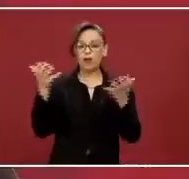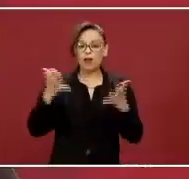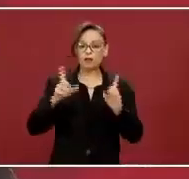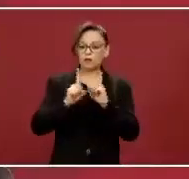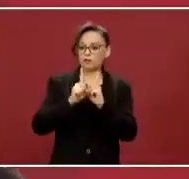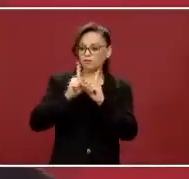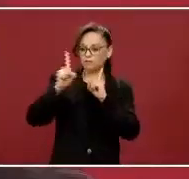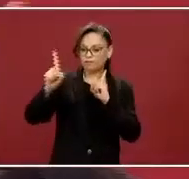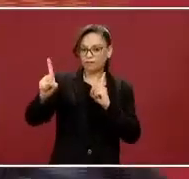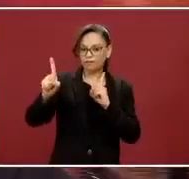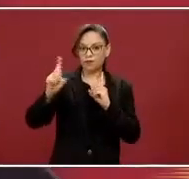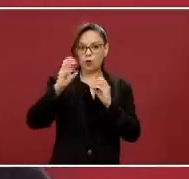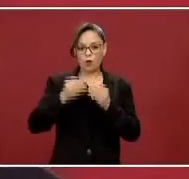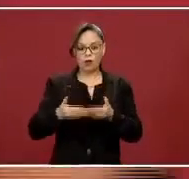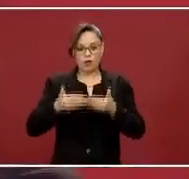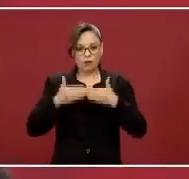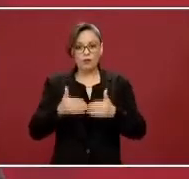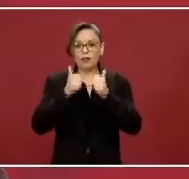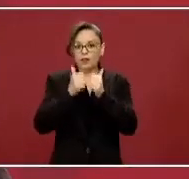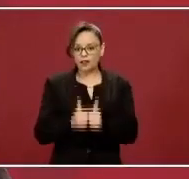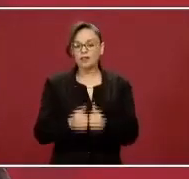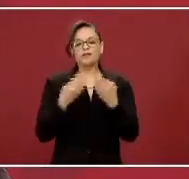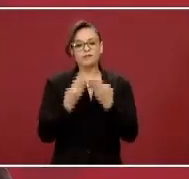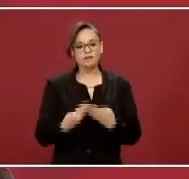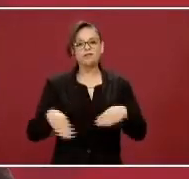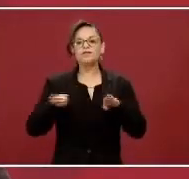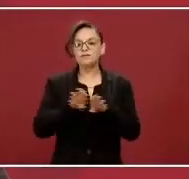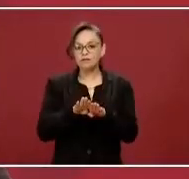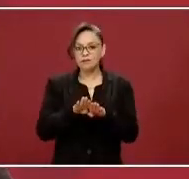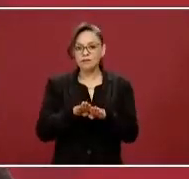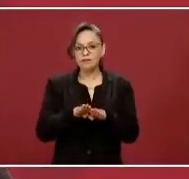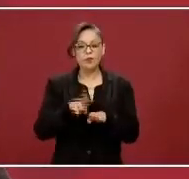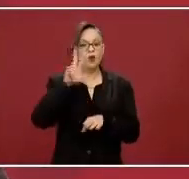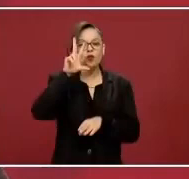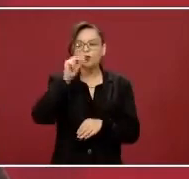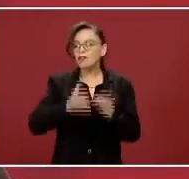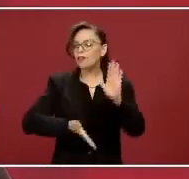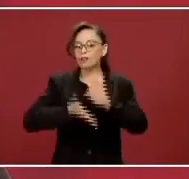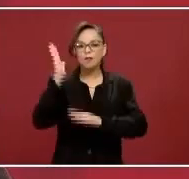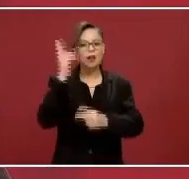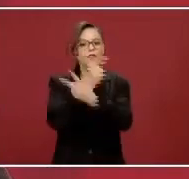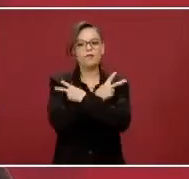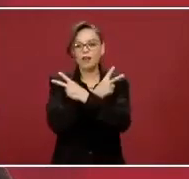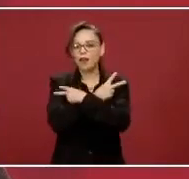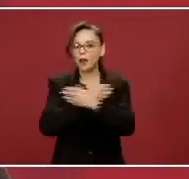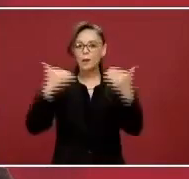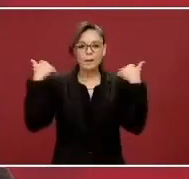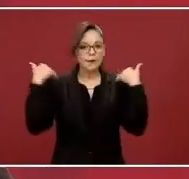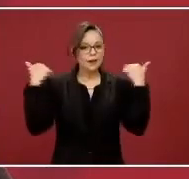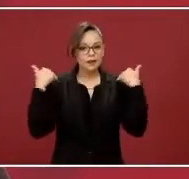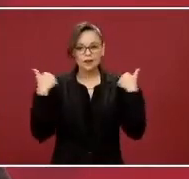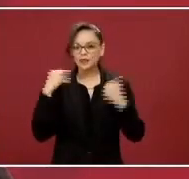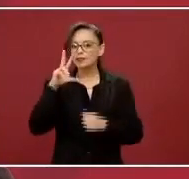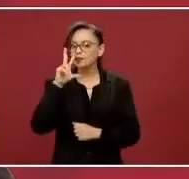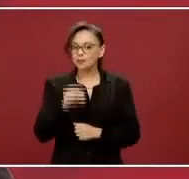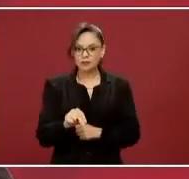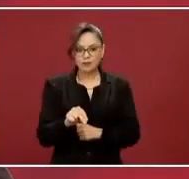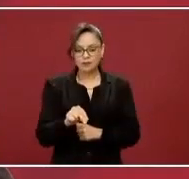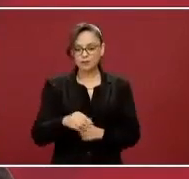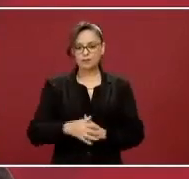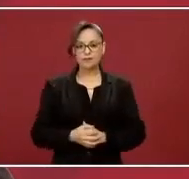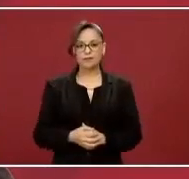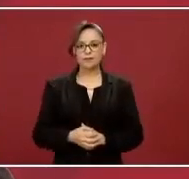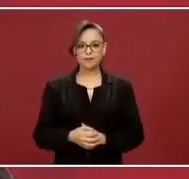reiteramos, es para quedarnos en casa, no para irnos de vacaciones. No son